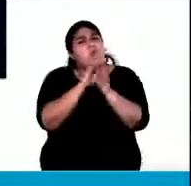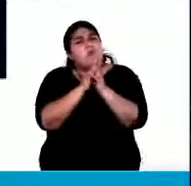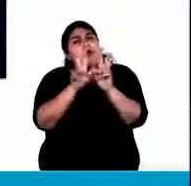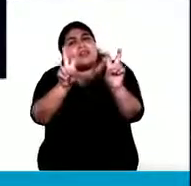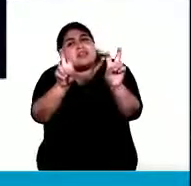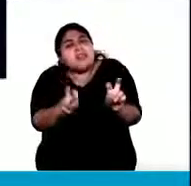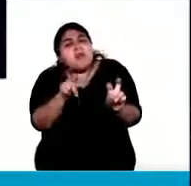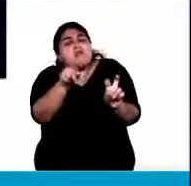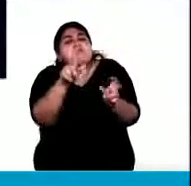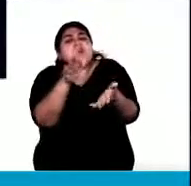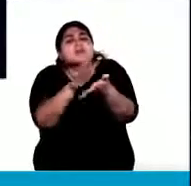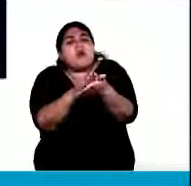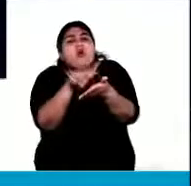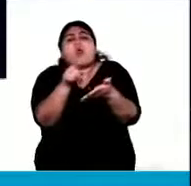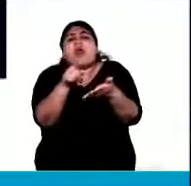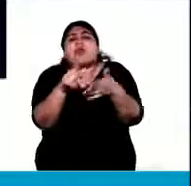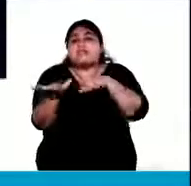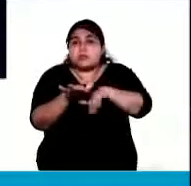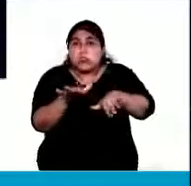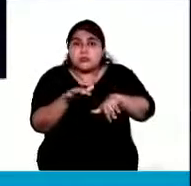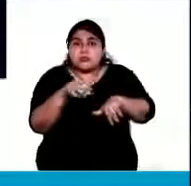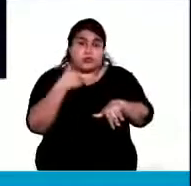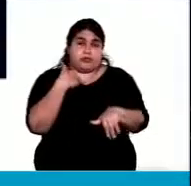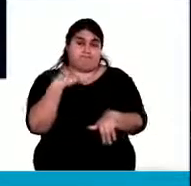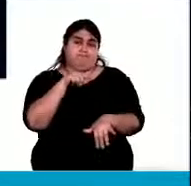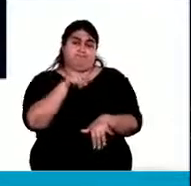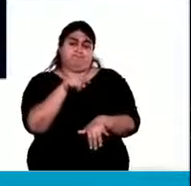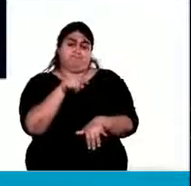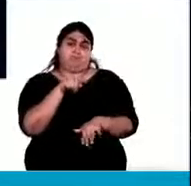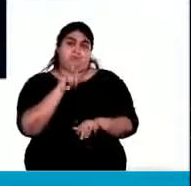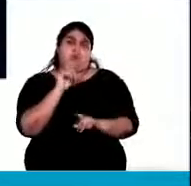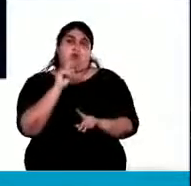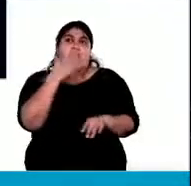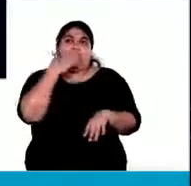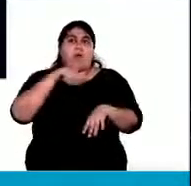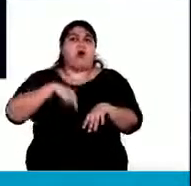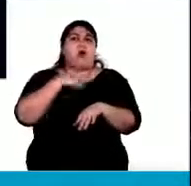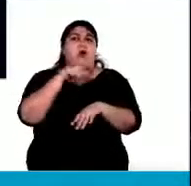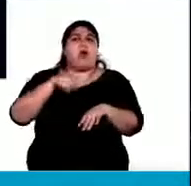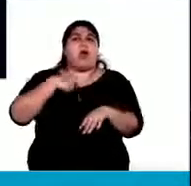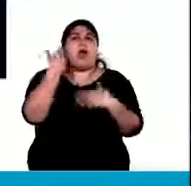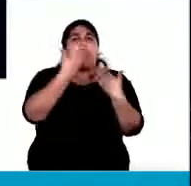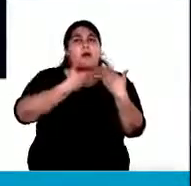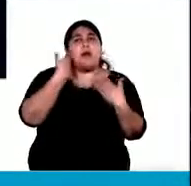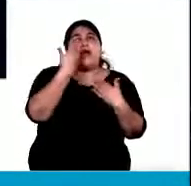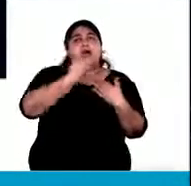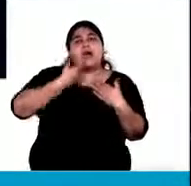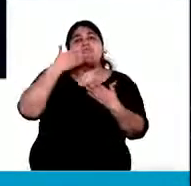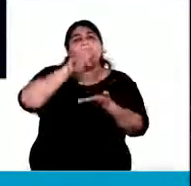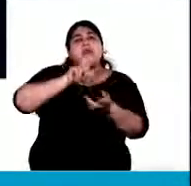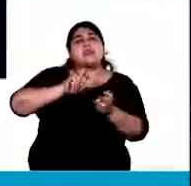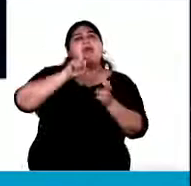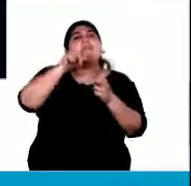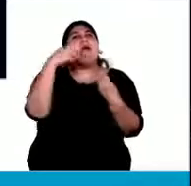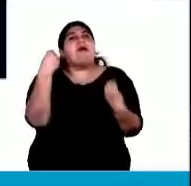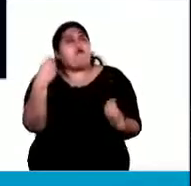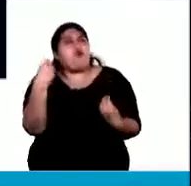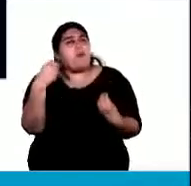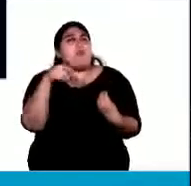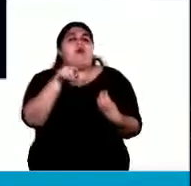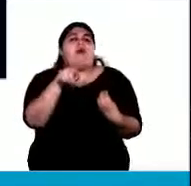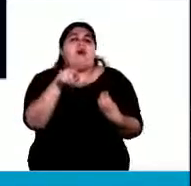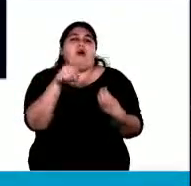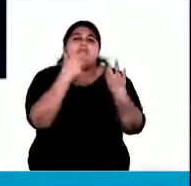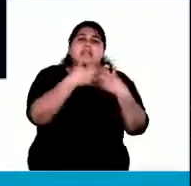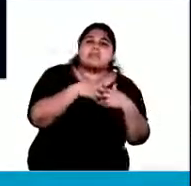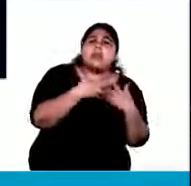ese tipo de situaciones, porque después nos pasamos horas diciendo cuestiones respecto del